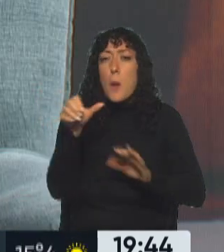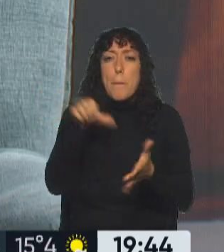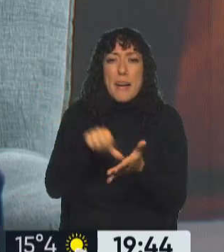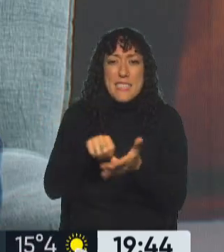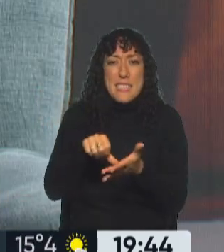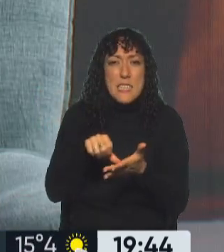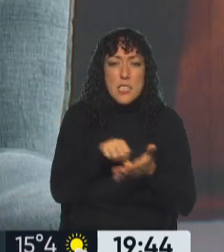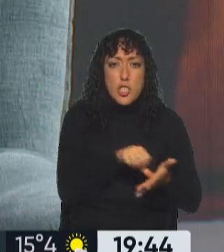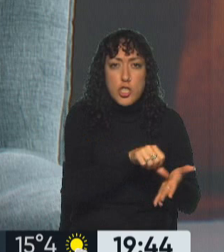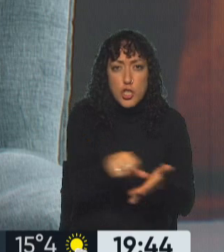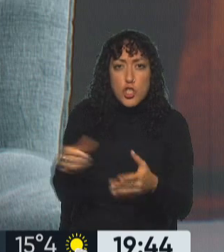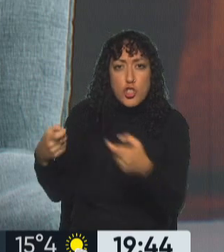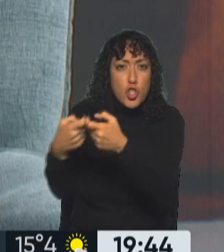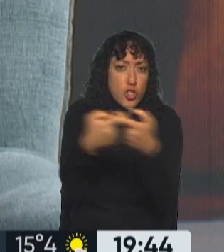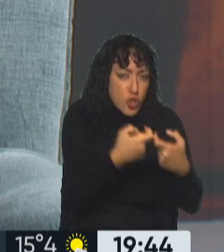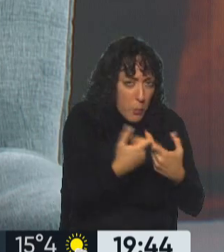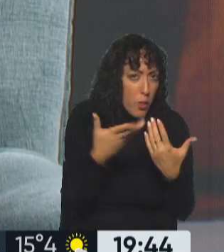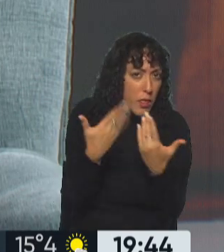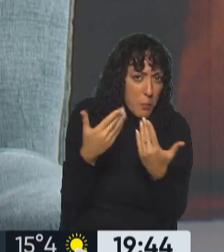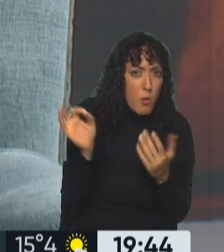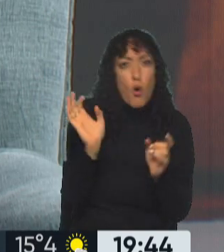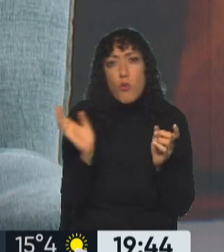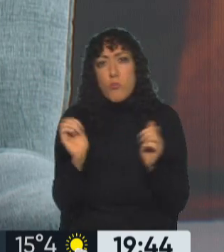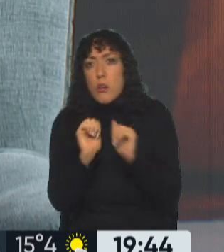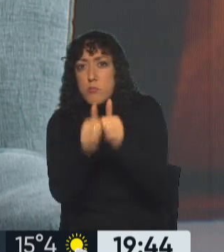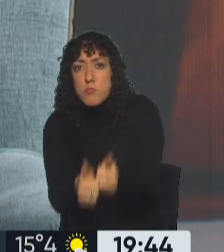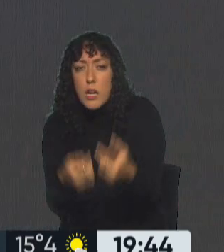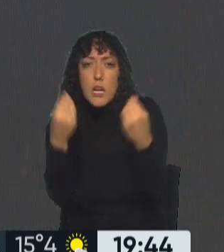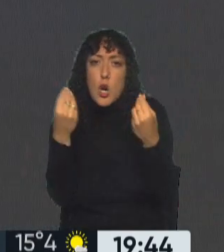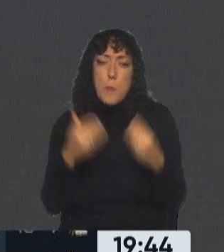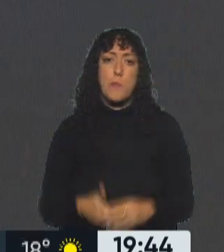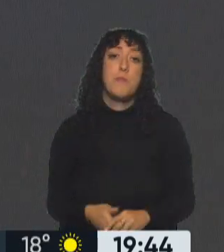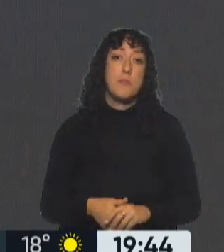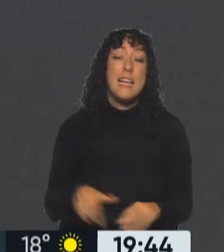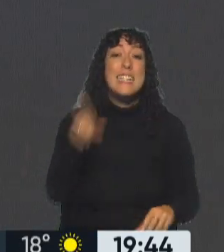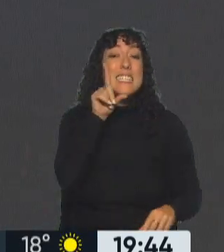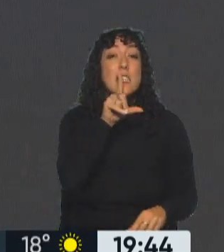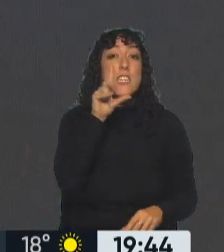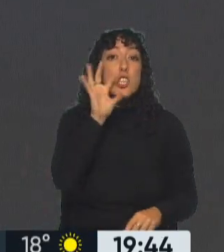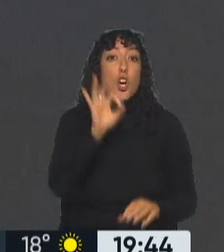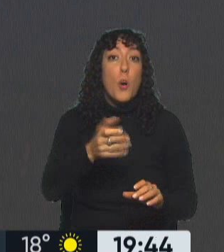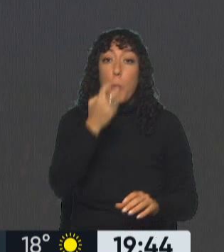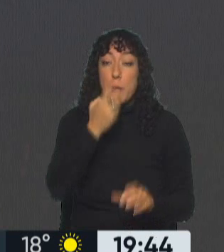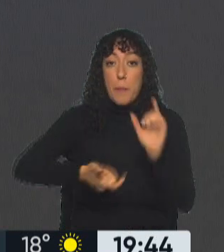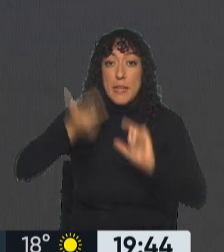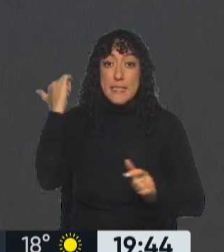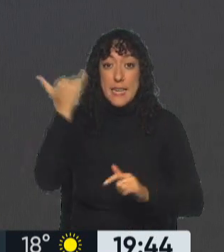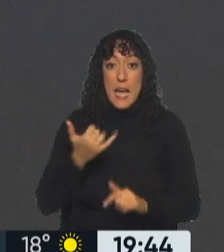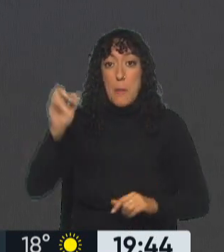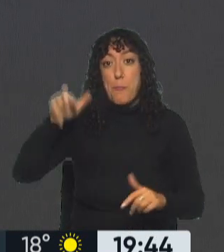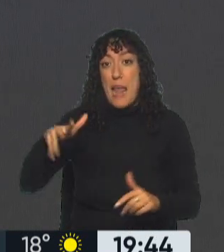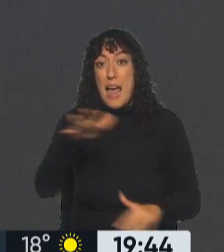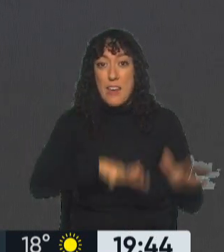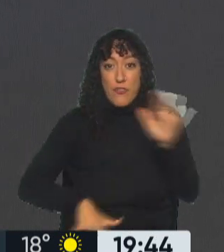socios? ¿Pueden acompañarnos en esta nueva aventura? Bueno, hay, por ejemplo, la experiencia del litio. Bolivia hoy está con un plan